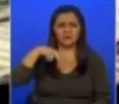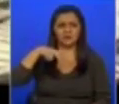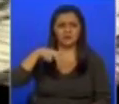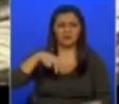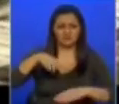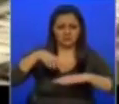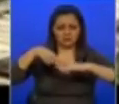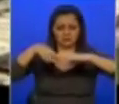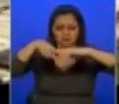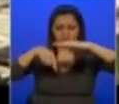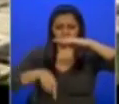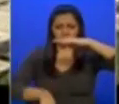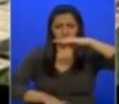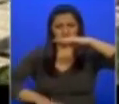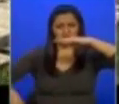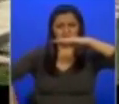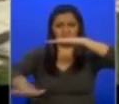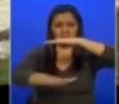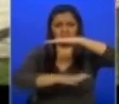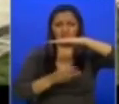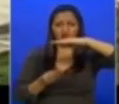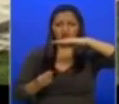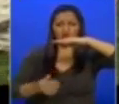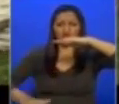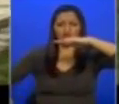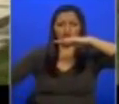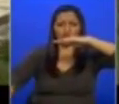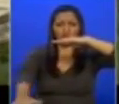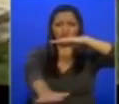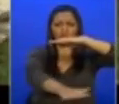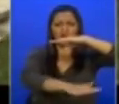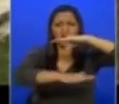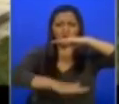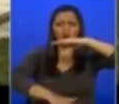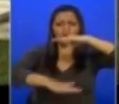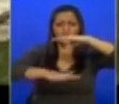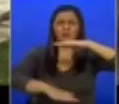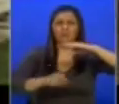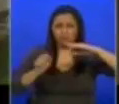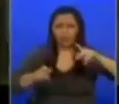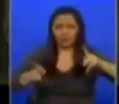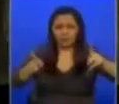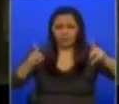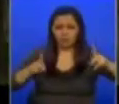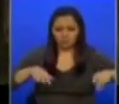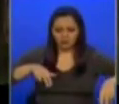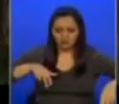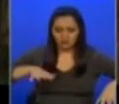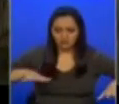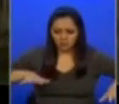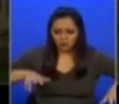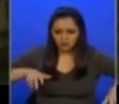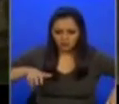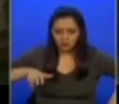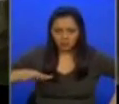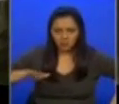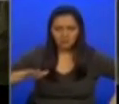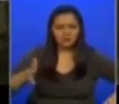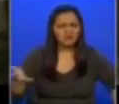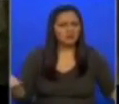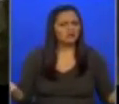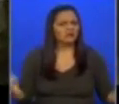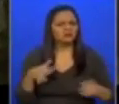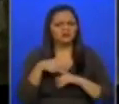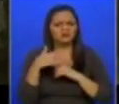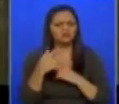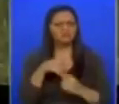pantano. La gente se transporta en estas puentes de caña. ¿Cómo podemos tener ecuatorianos todavía viviendo en estas condiciones?